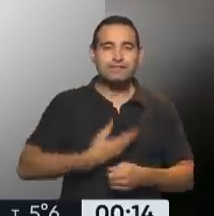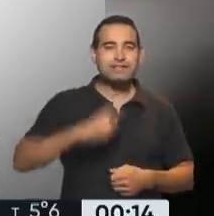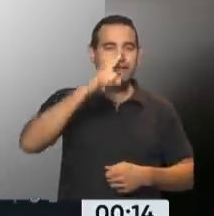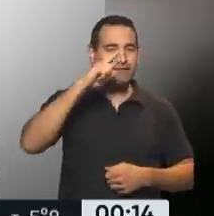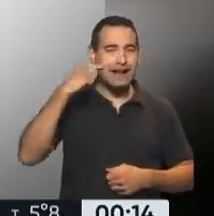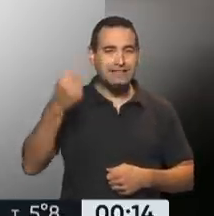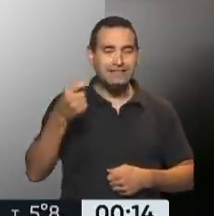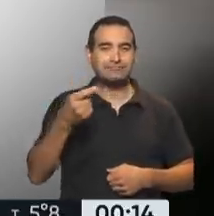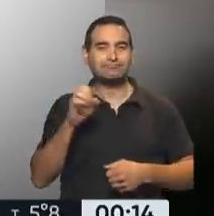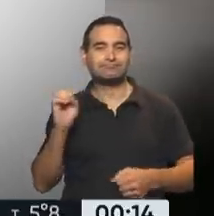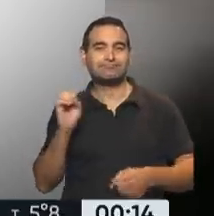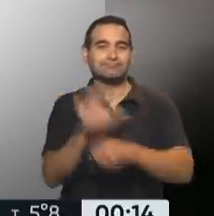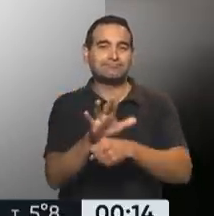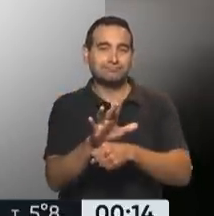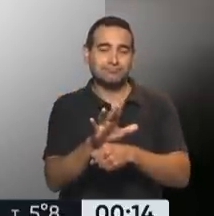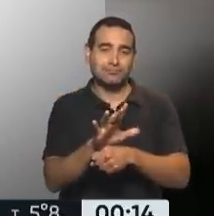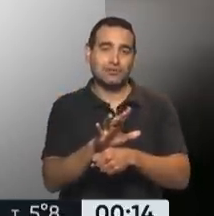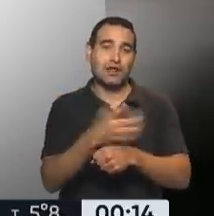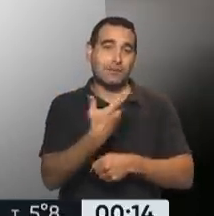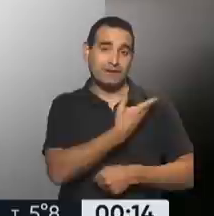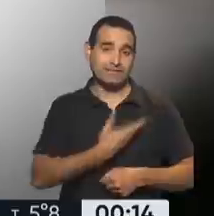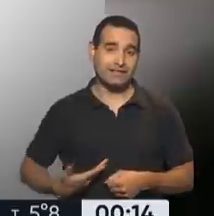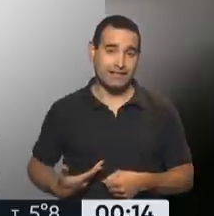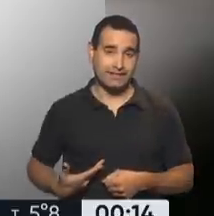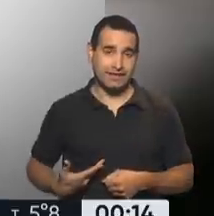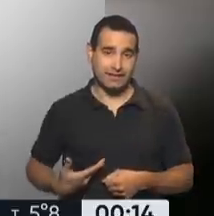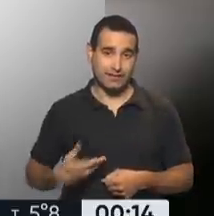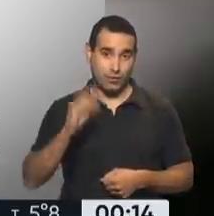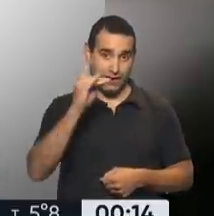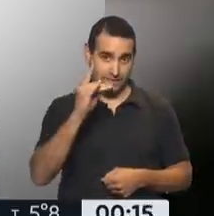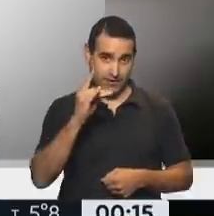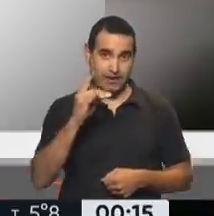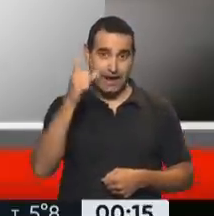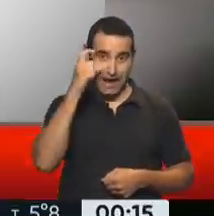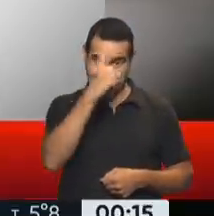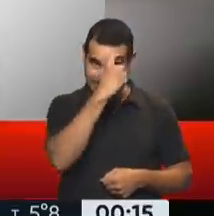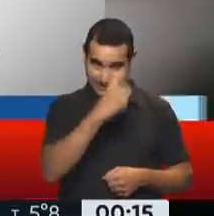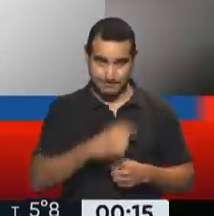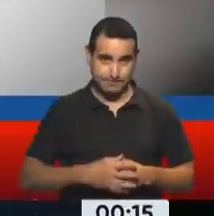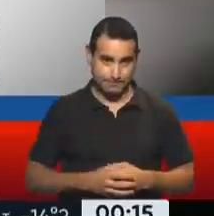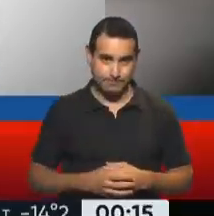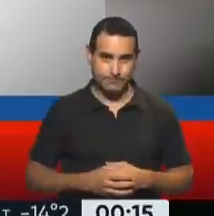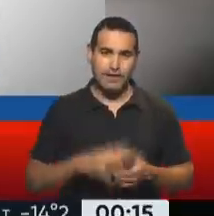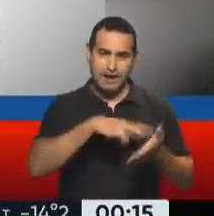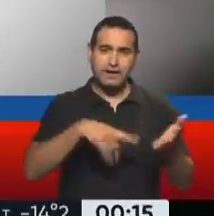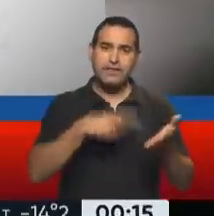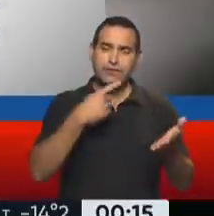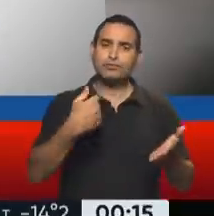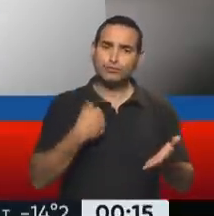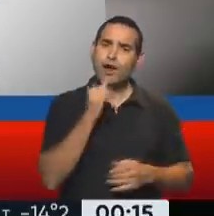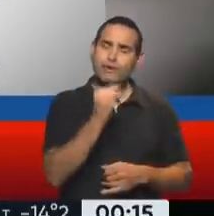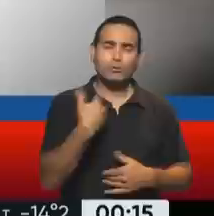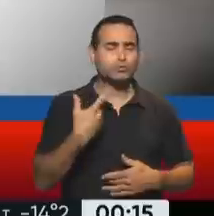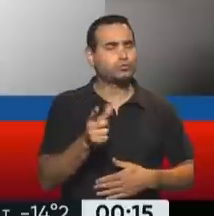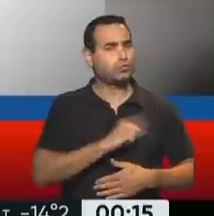Fernández a su colega, el presidente de Bolivia, Luis Arce. Dice la carta: me dirijo a usted con el